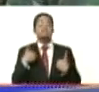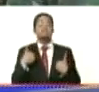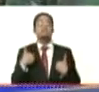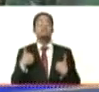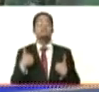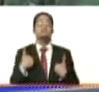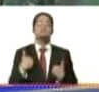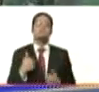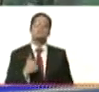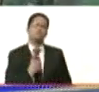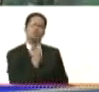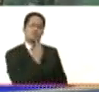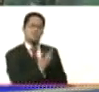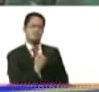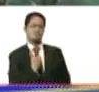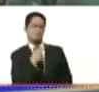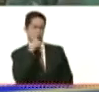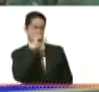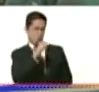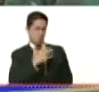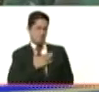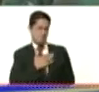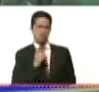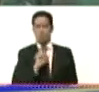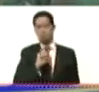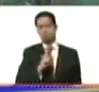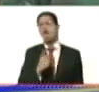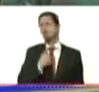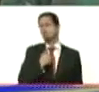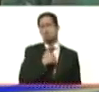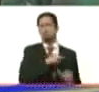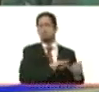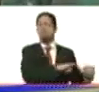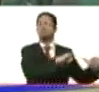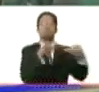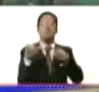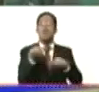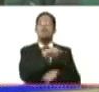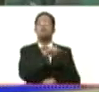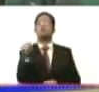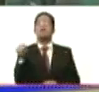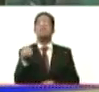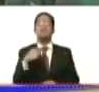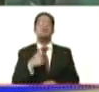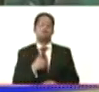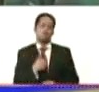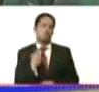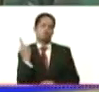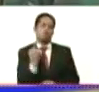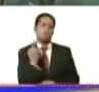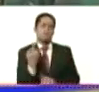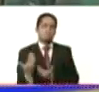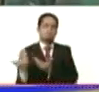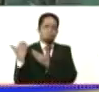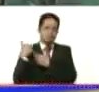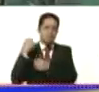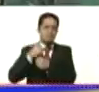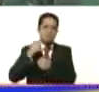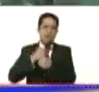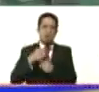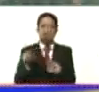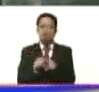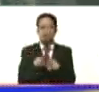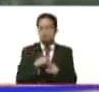Yo no digo a Maduro, yo soy uno más entre ustedes, que cumplo mi papel y lo seguiré cumpliendo con lealtad,